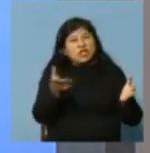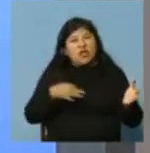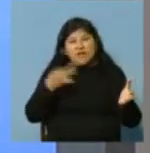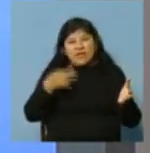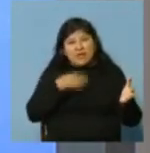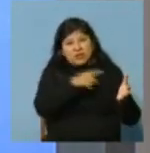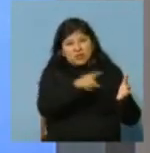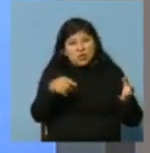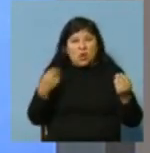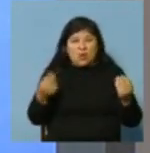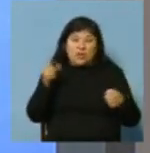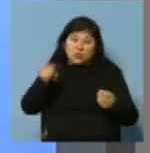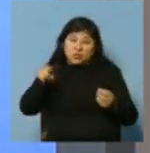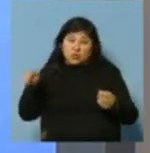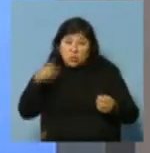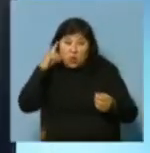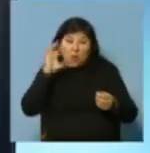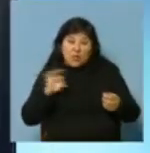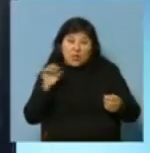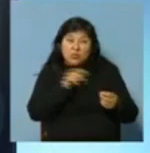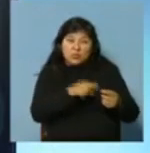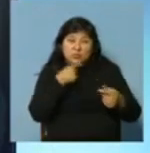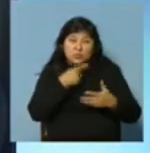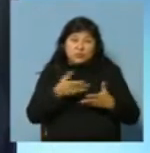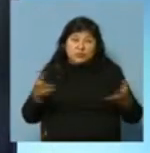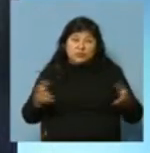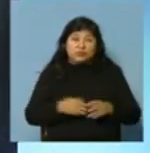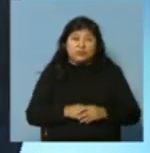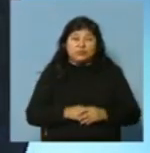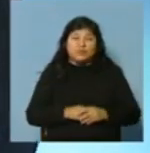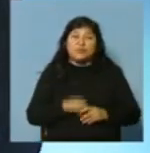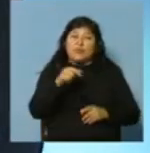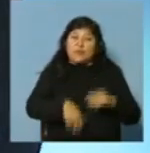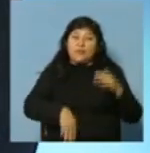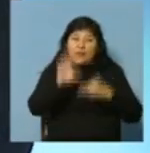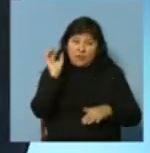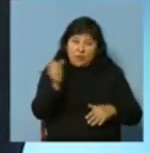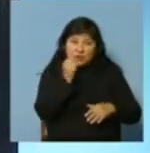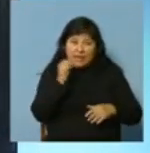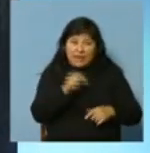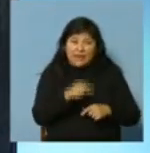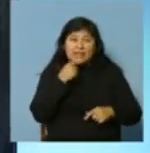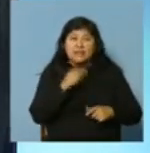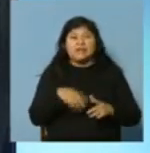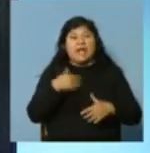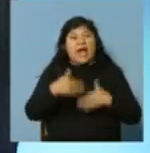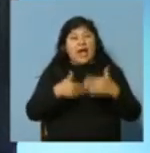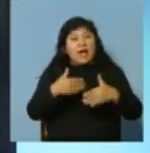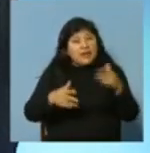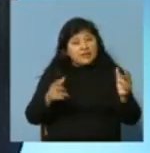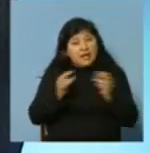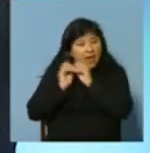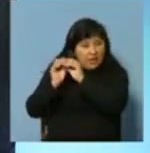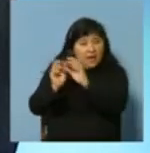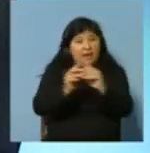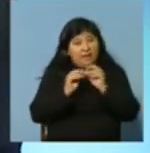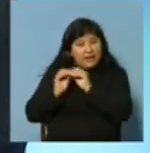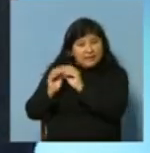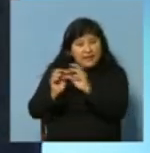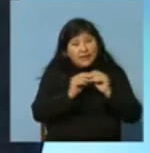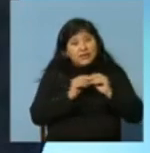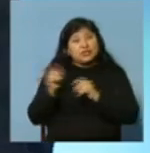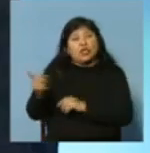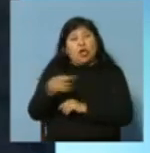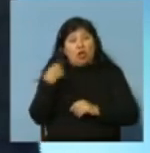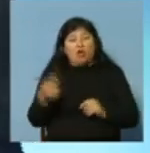insisto también sus propios criterios y lo importante que usted resaltó que es debatir este tema en forma adulta principalmente